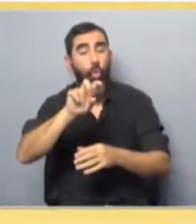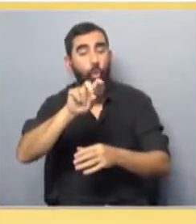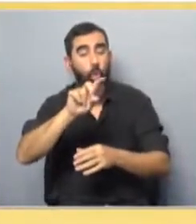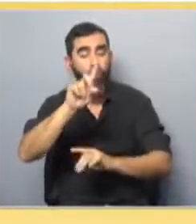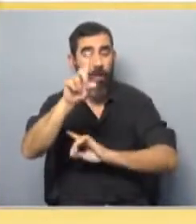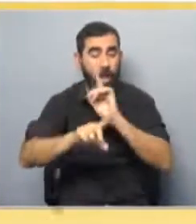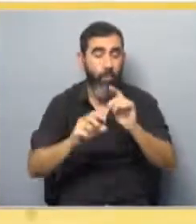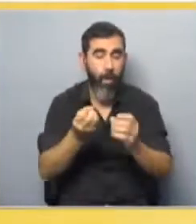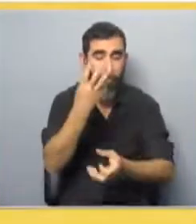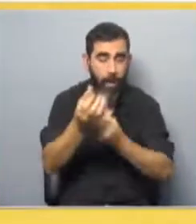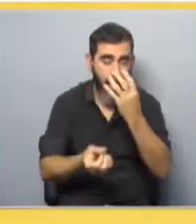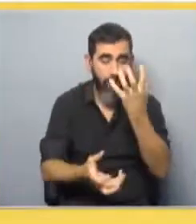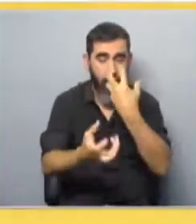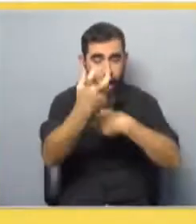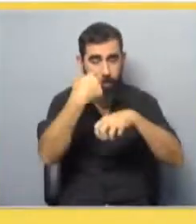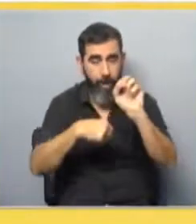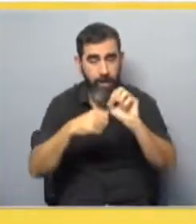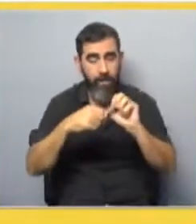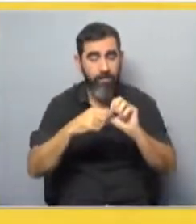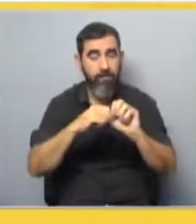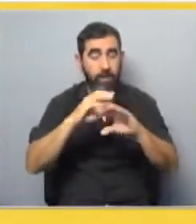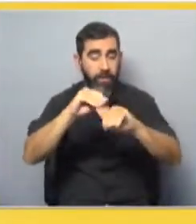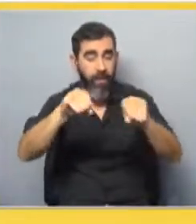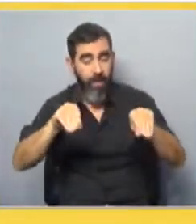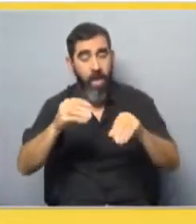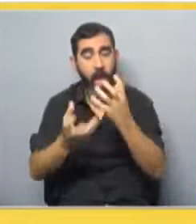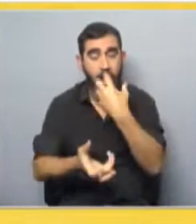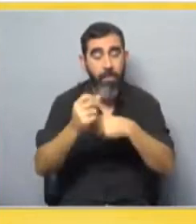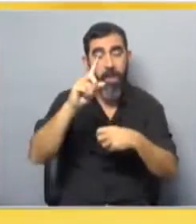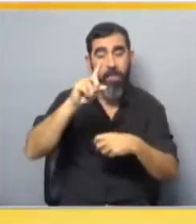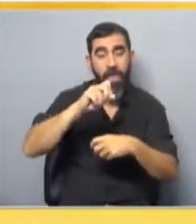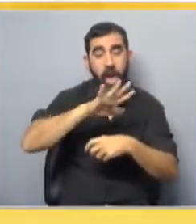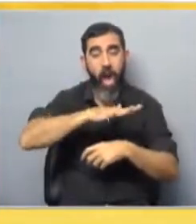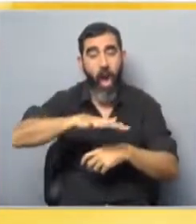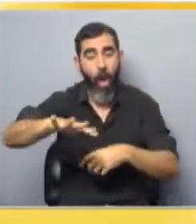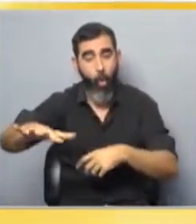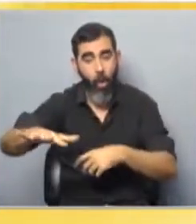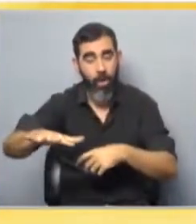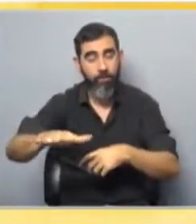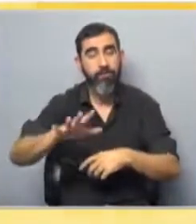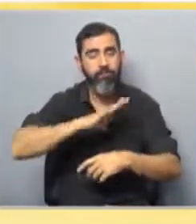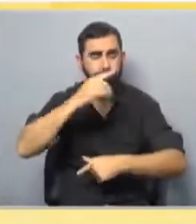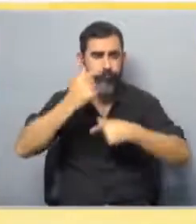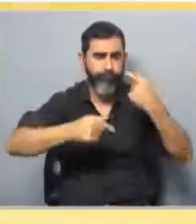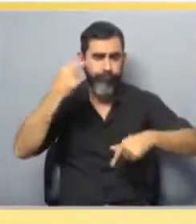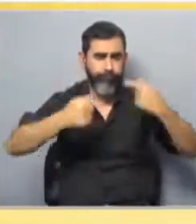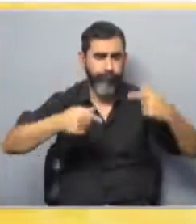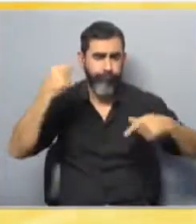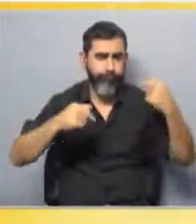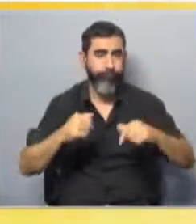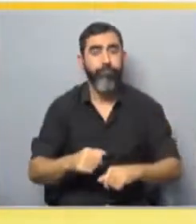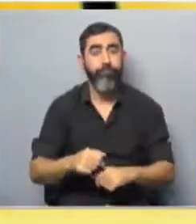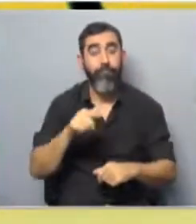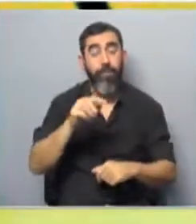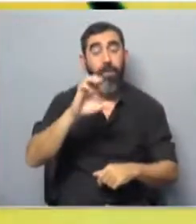Algunas plantas, otras animales, animales terrestres y animales acuáticos. Y hay una diversidad enorme, ¿no? En el caso que tú hablabas